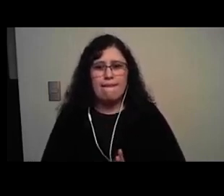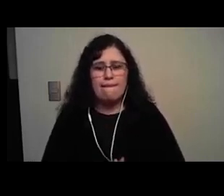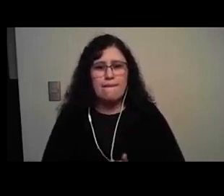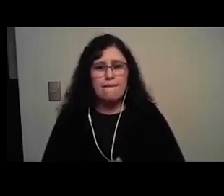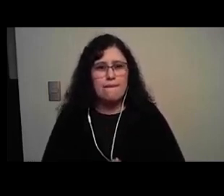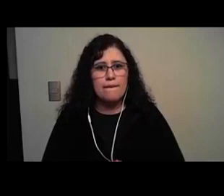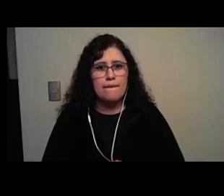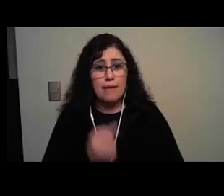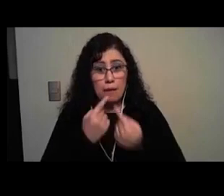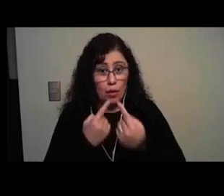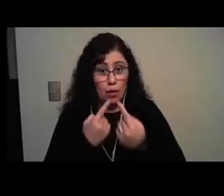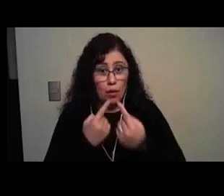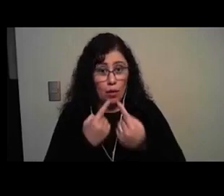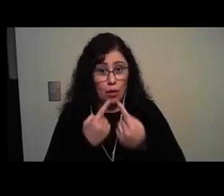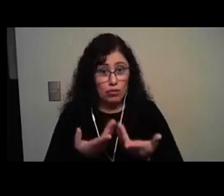¿preguntas?